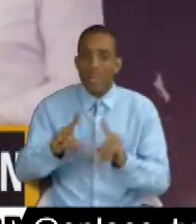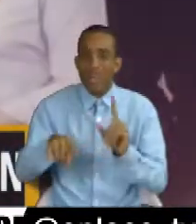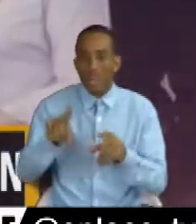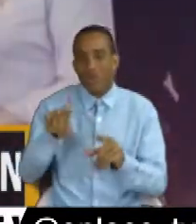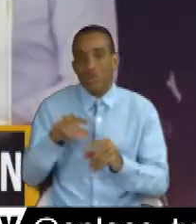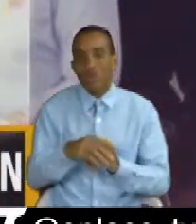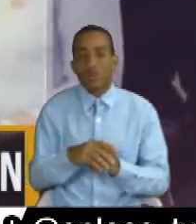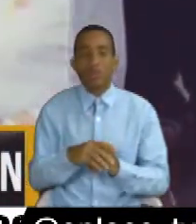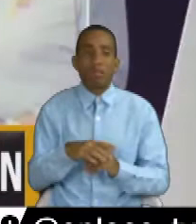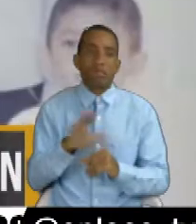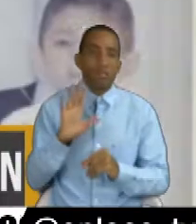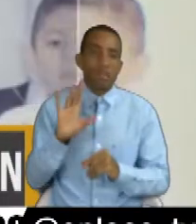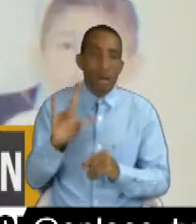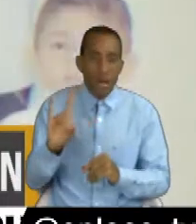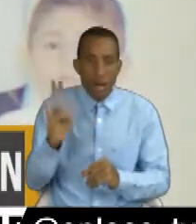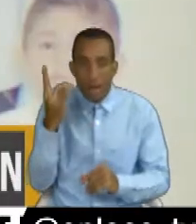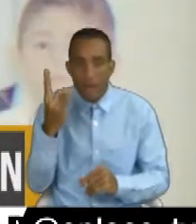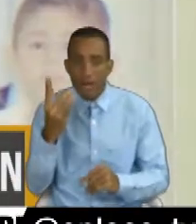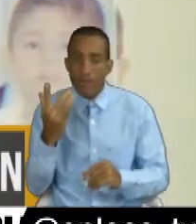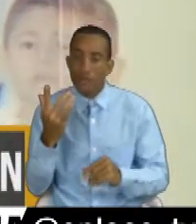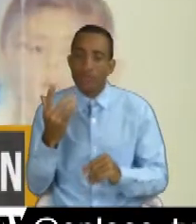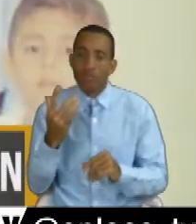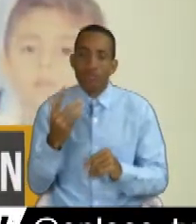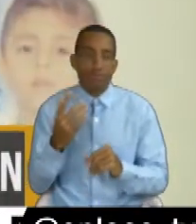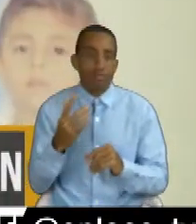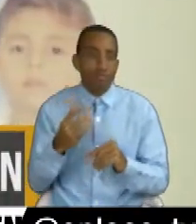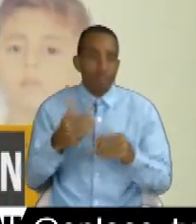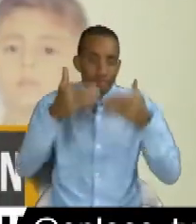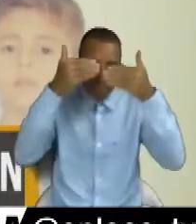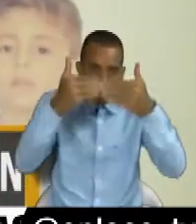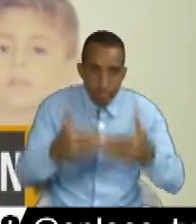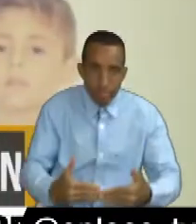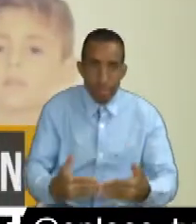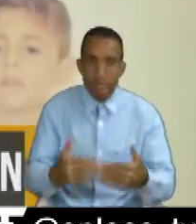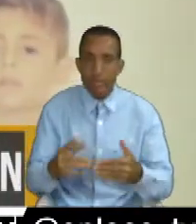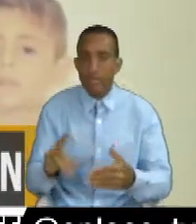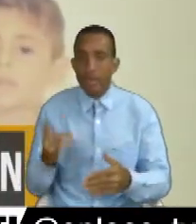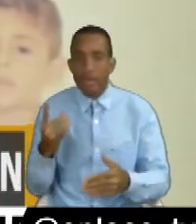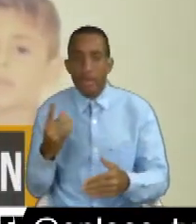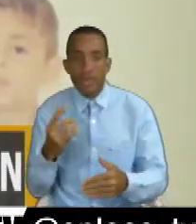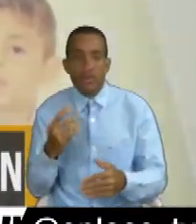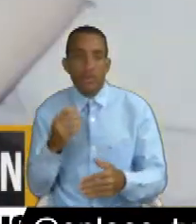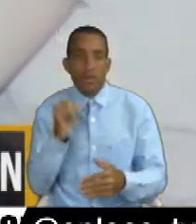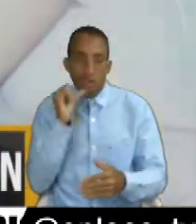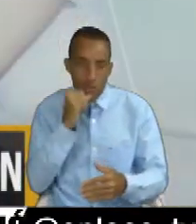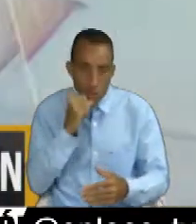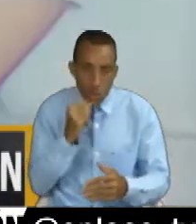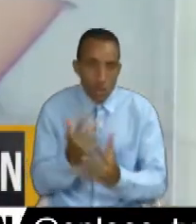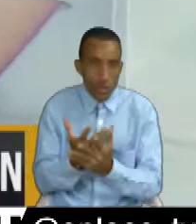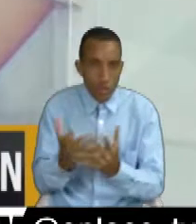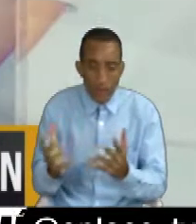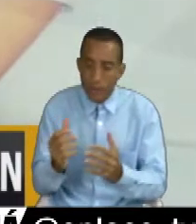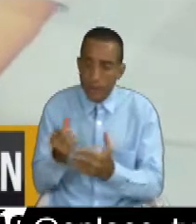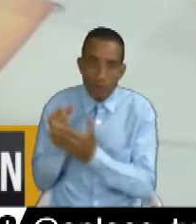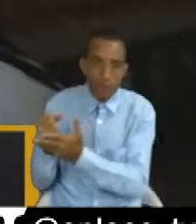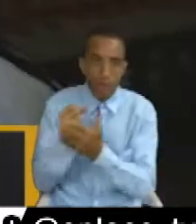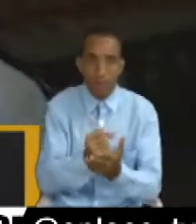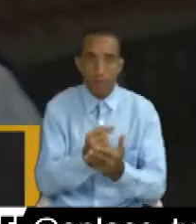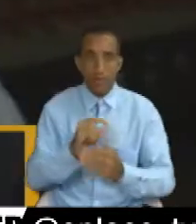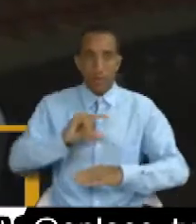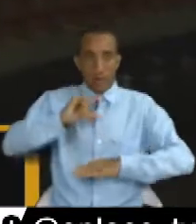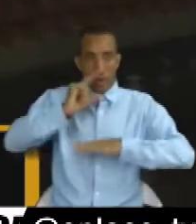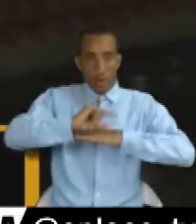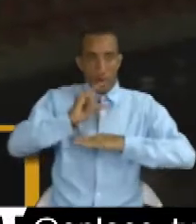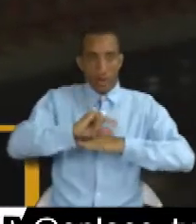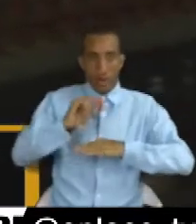de la vida se encuentran en situación de vulnerabilidad y requieren de ayudas. Obras Sociales es una fundación que está encabezada en ayudar